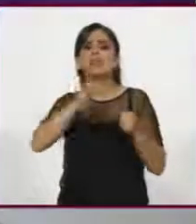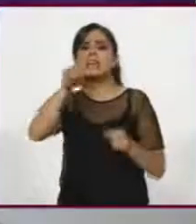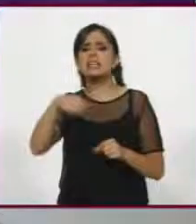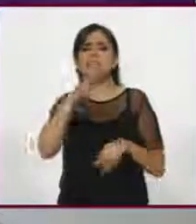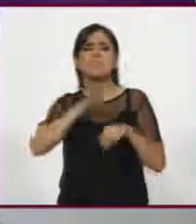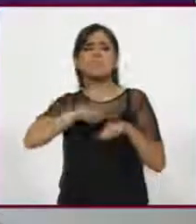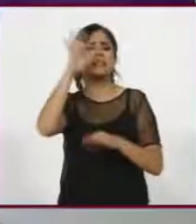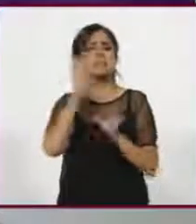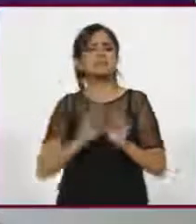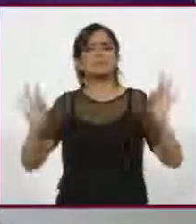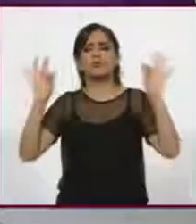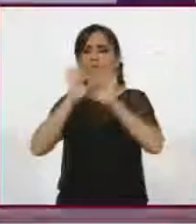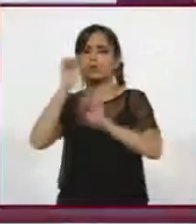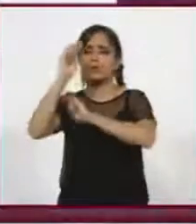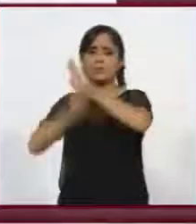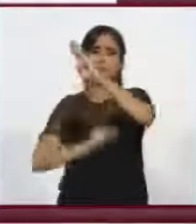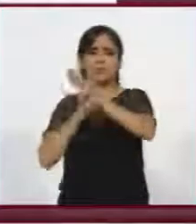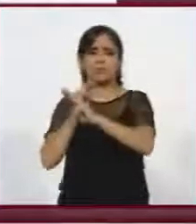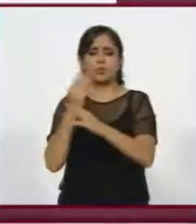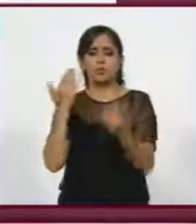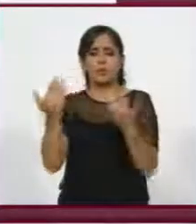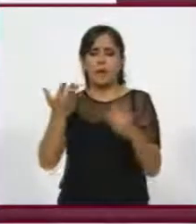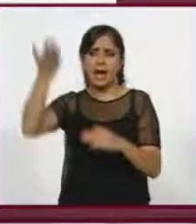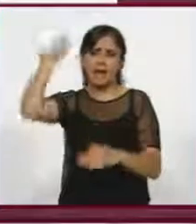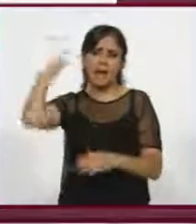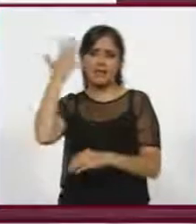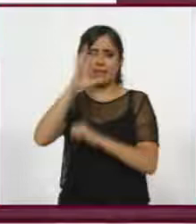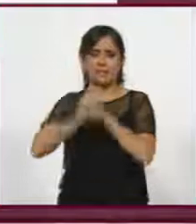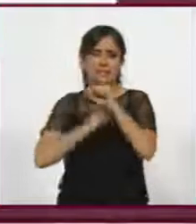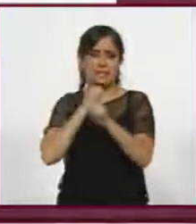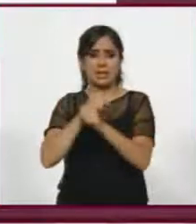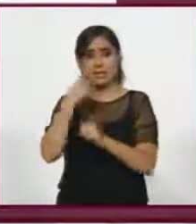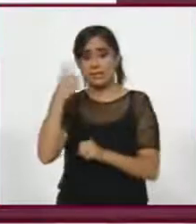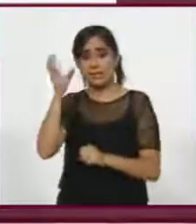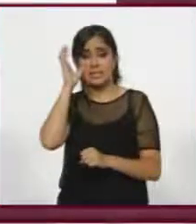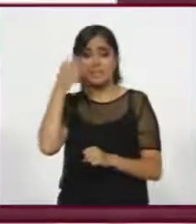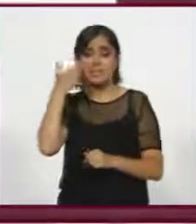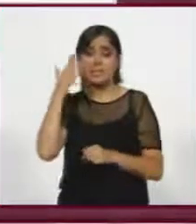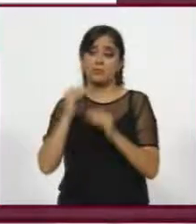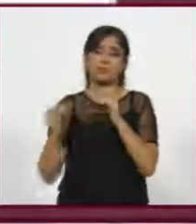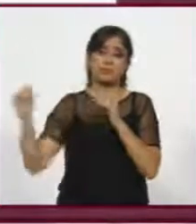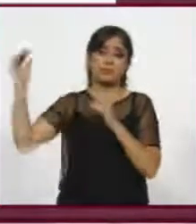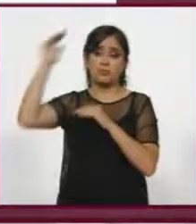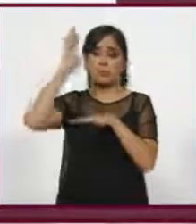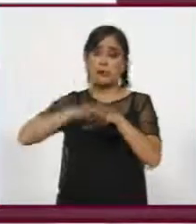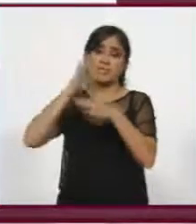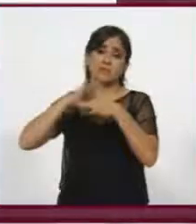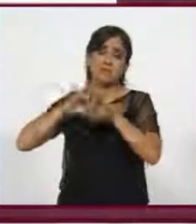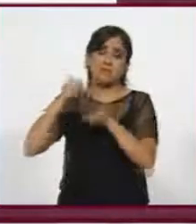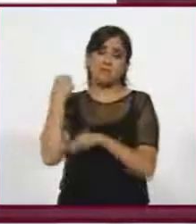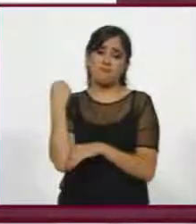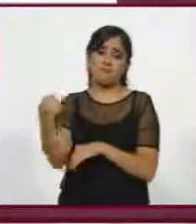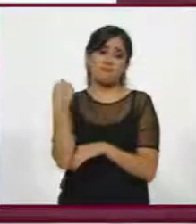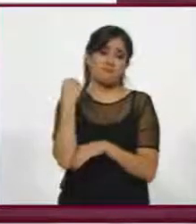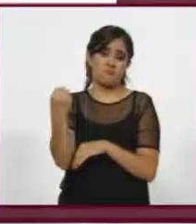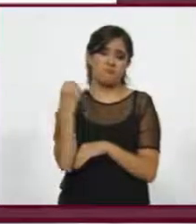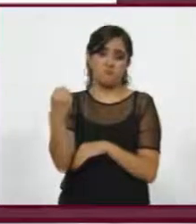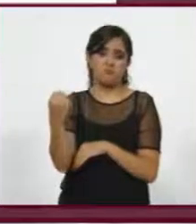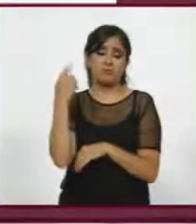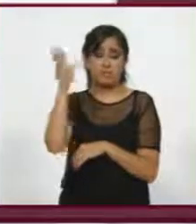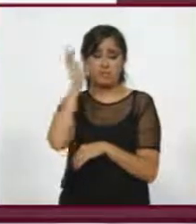más importante en el mundo hoy comparado con hace 10 años? Queda claro que China se está percibiendo con una fuerza